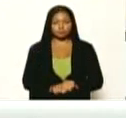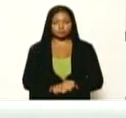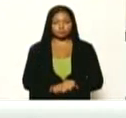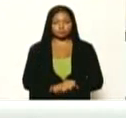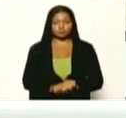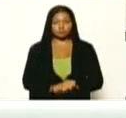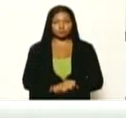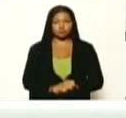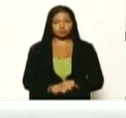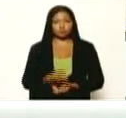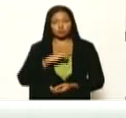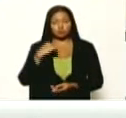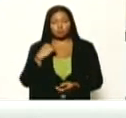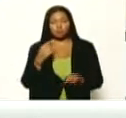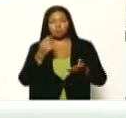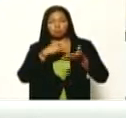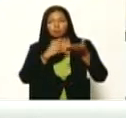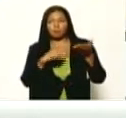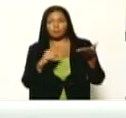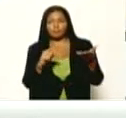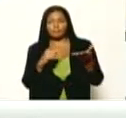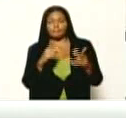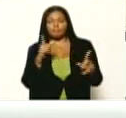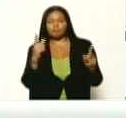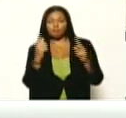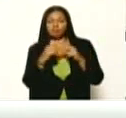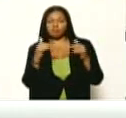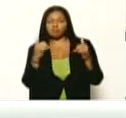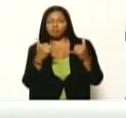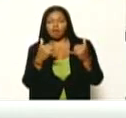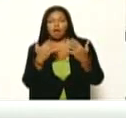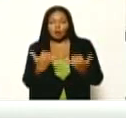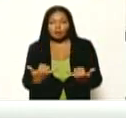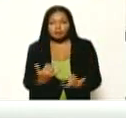Debimos haber lanzado una encuestica ahí en vivo y directo.